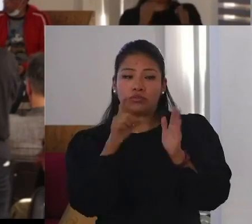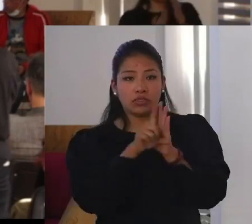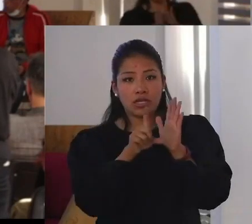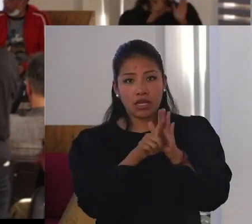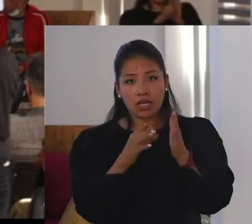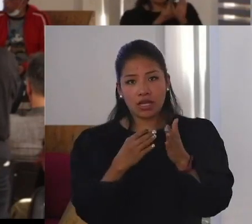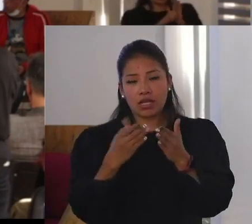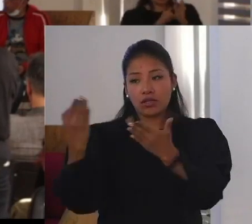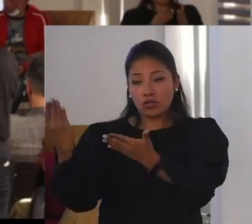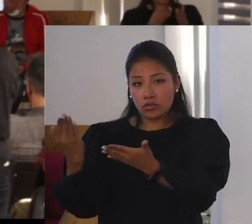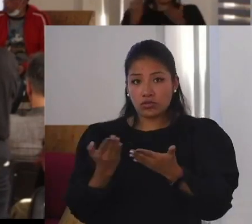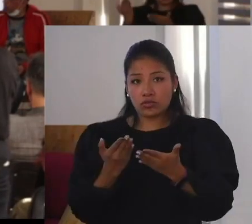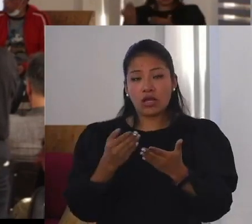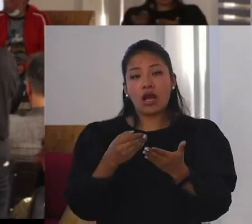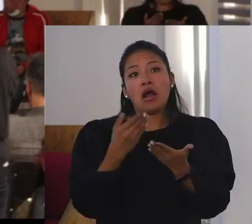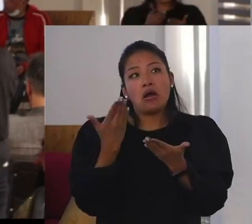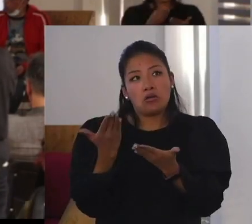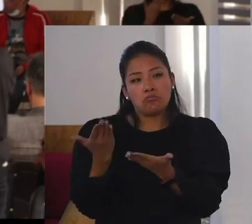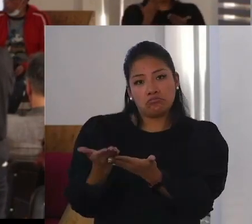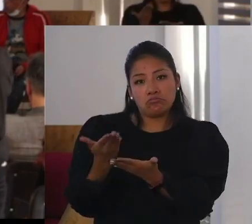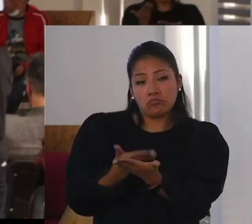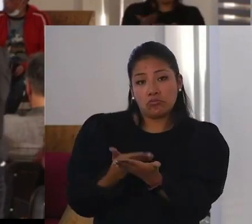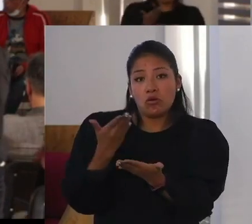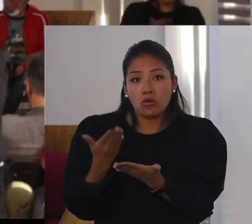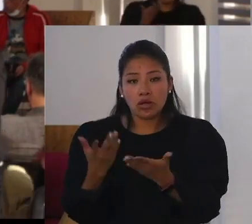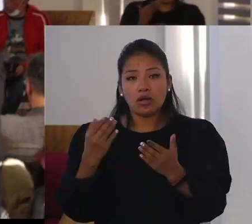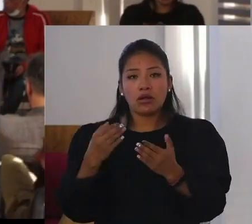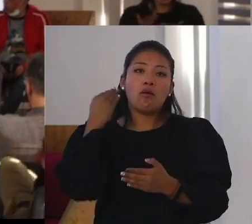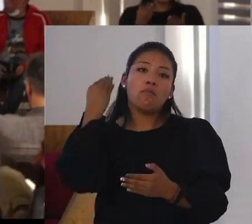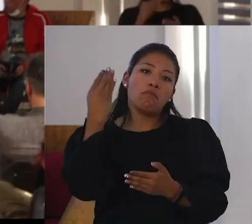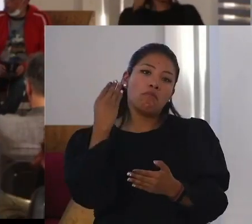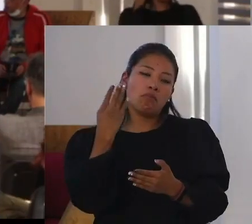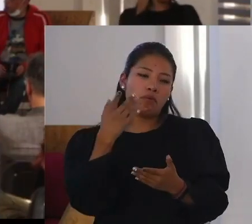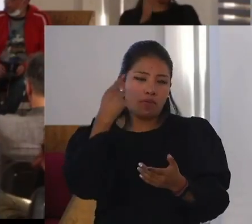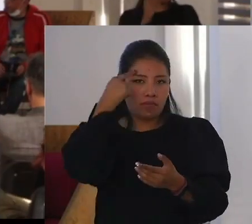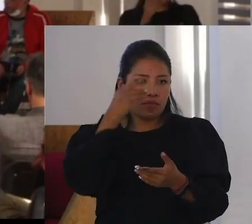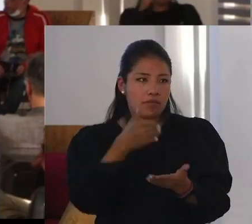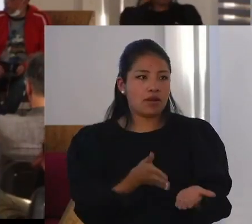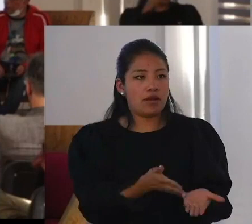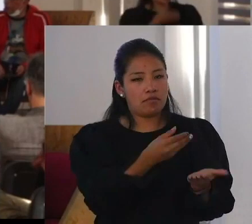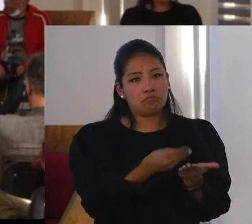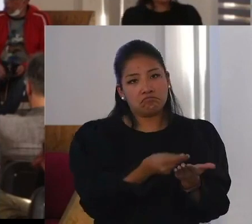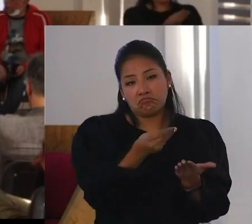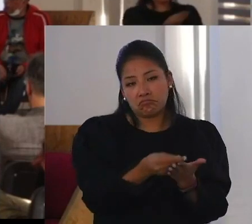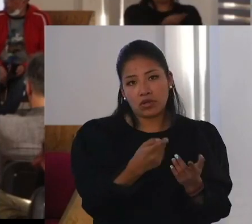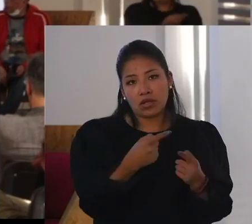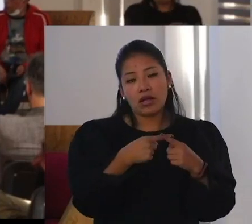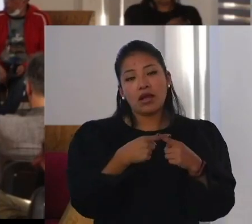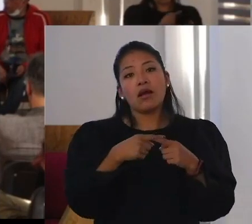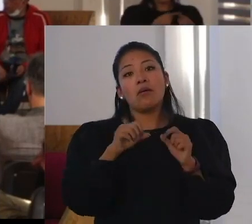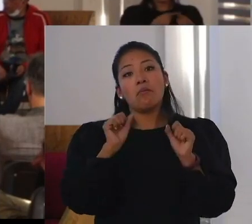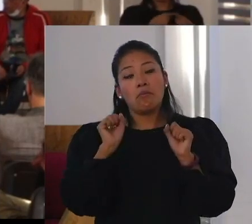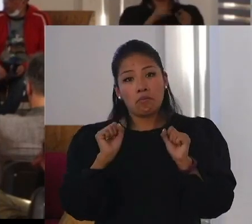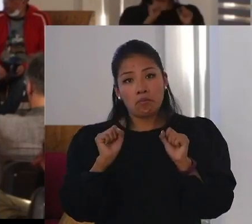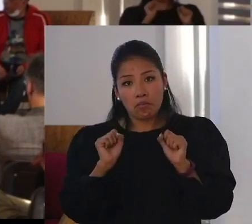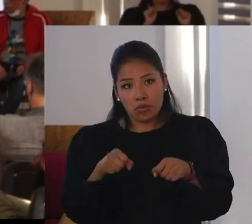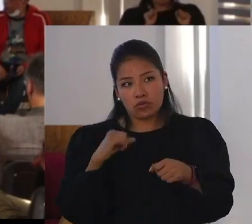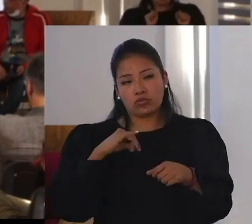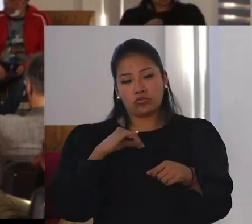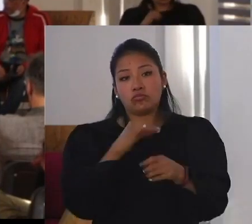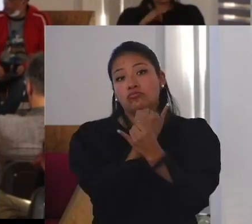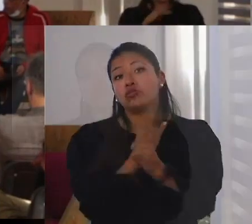250 logramos que se cambiara aquello y cobramos Pues nosotros mismos sin que nadie venga